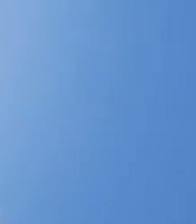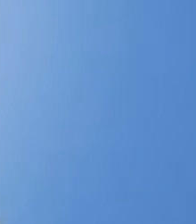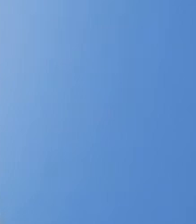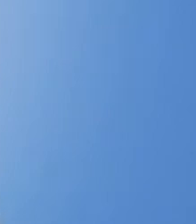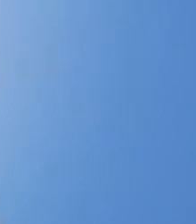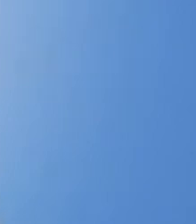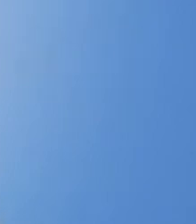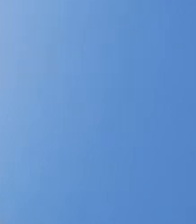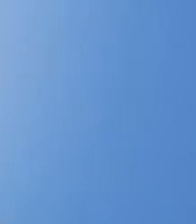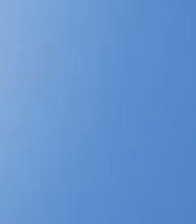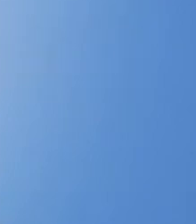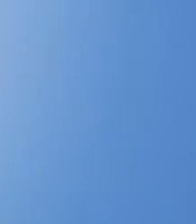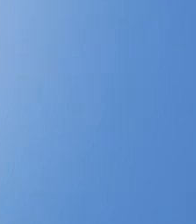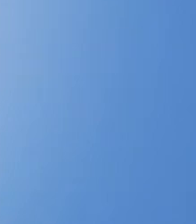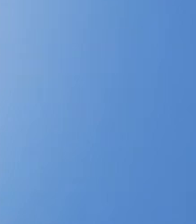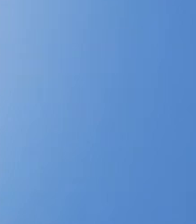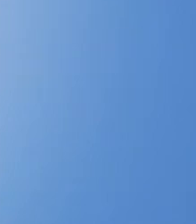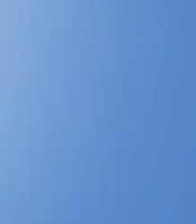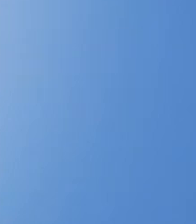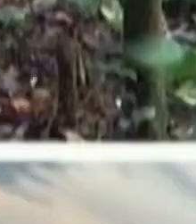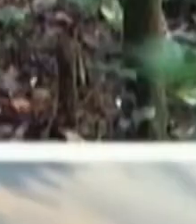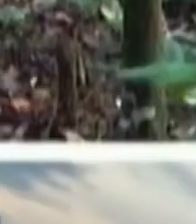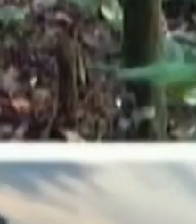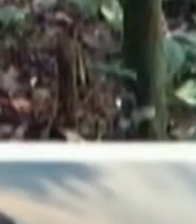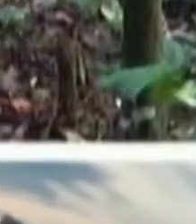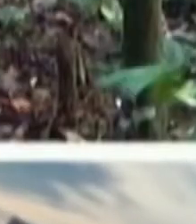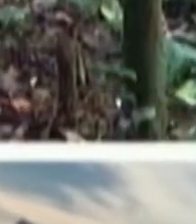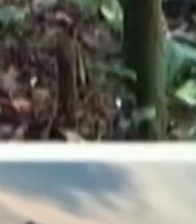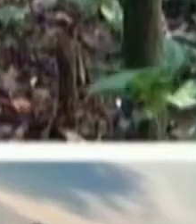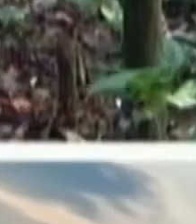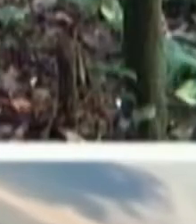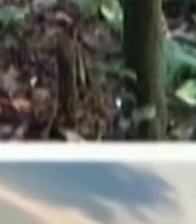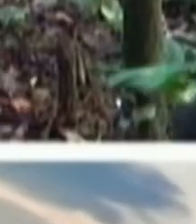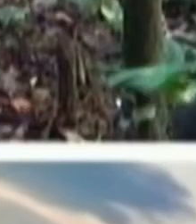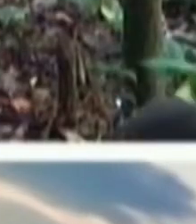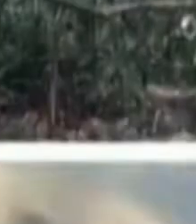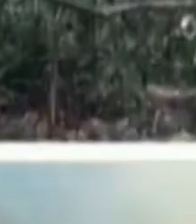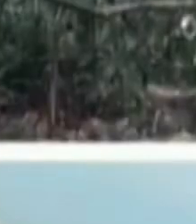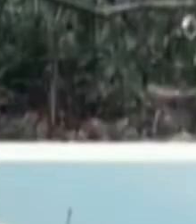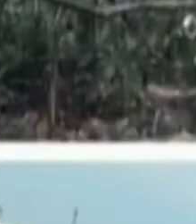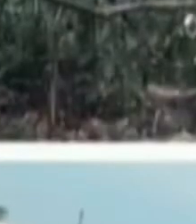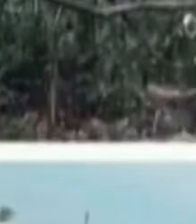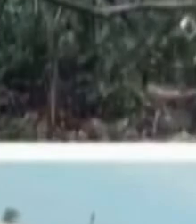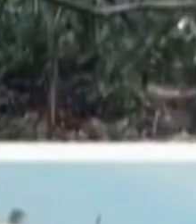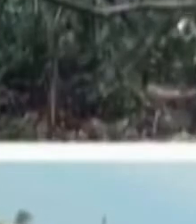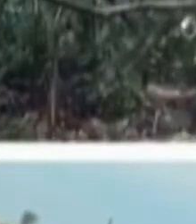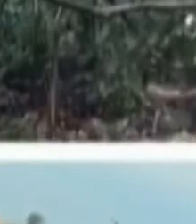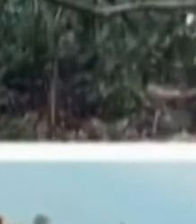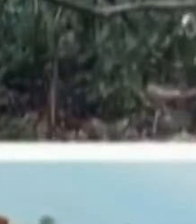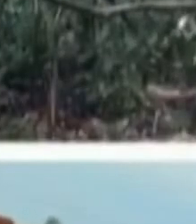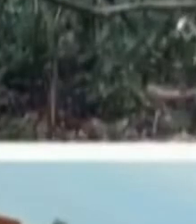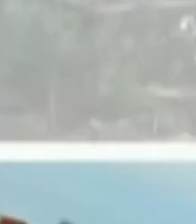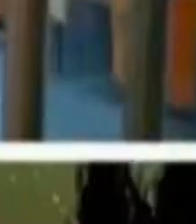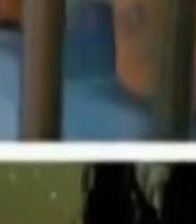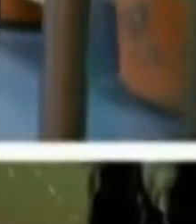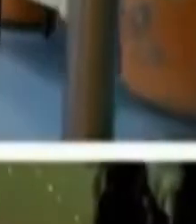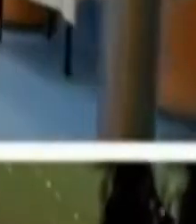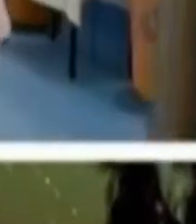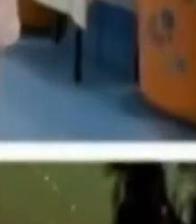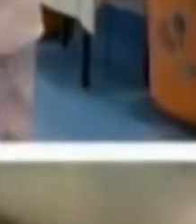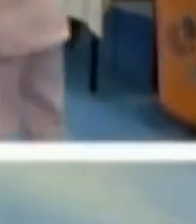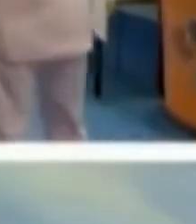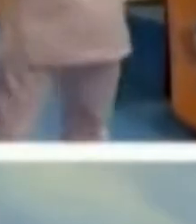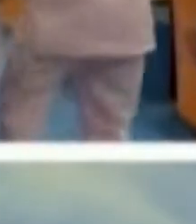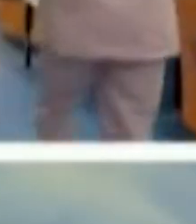Esta semana, en Global 3000, los gorilas de las selvas de Camerún están más protegidos que nunca. Mientras en